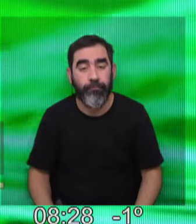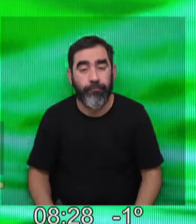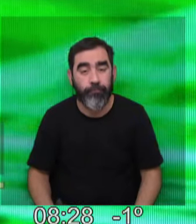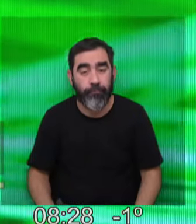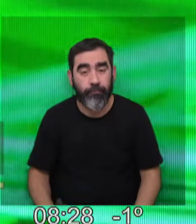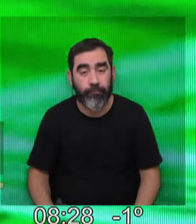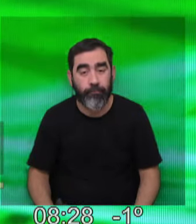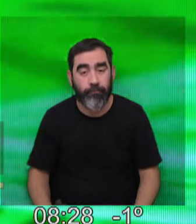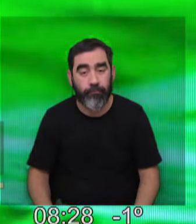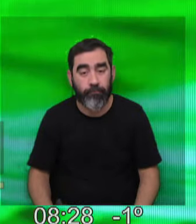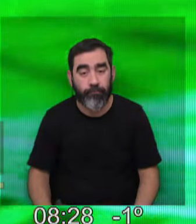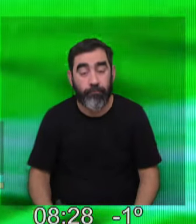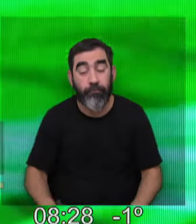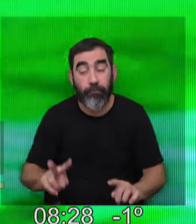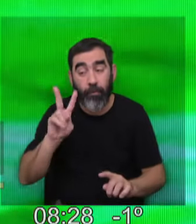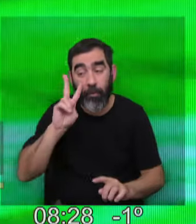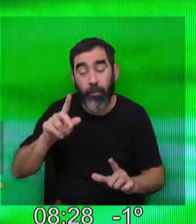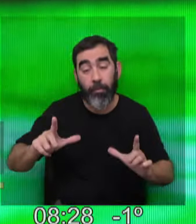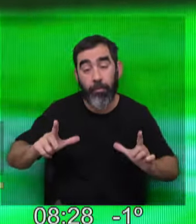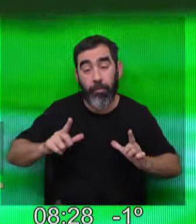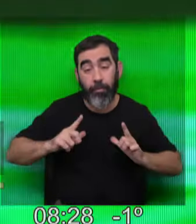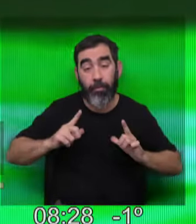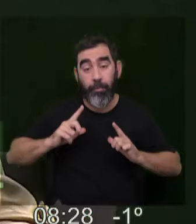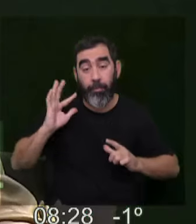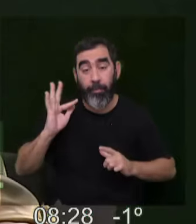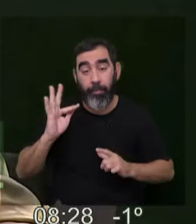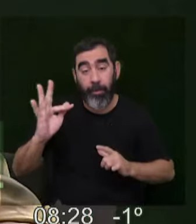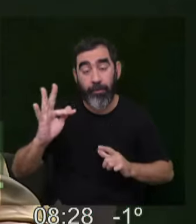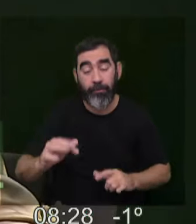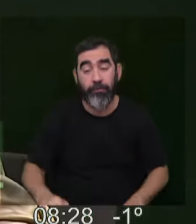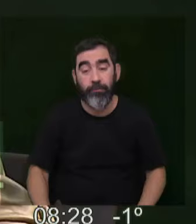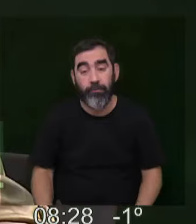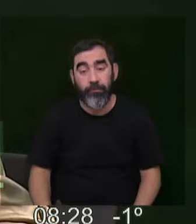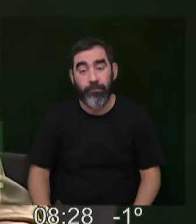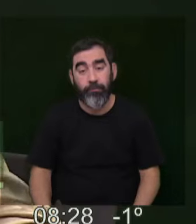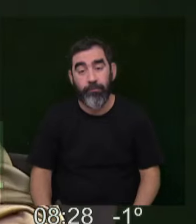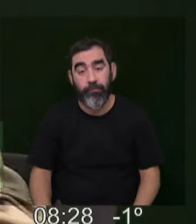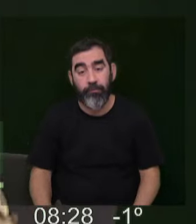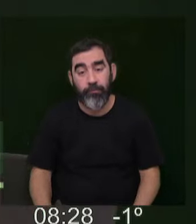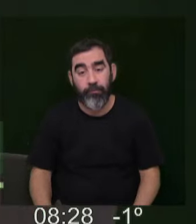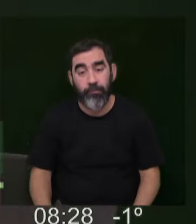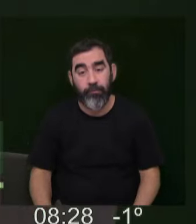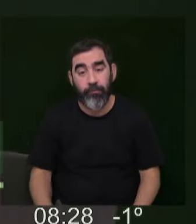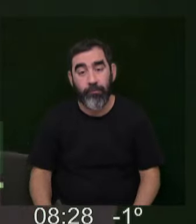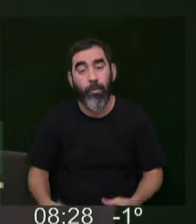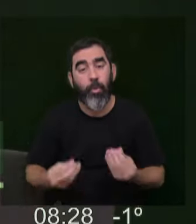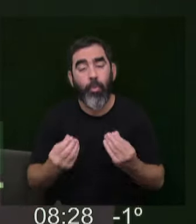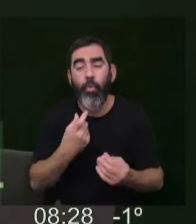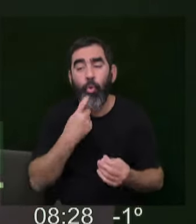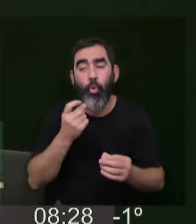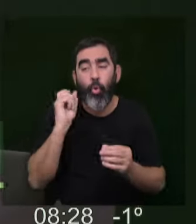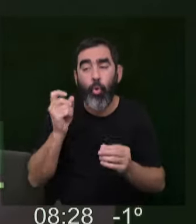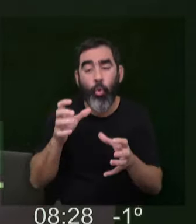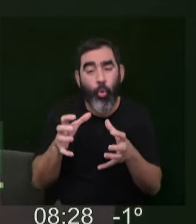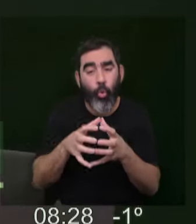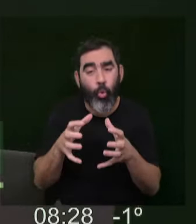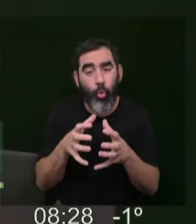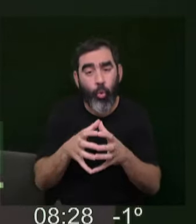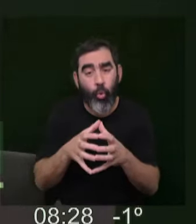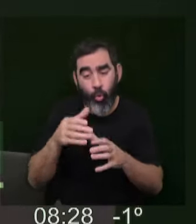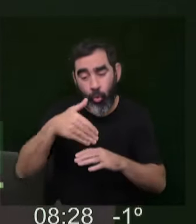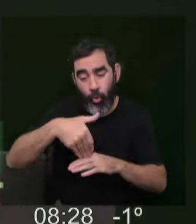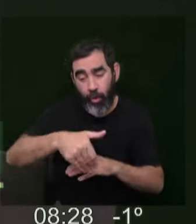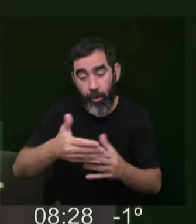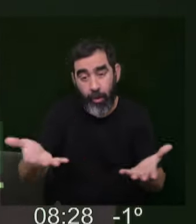Y lo estamos viendo con mucha expectativa, con mucha esperanza. Y yo le quiero preguntar dos cosas. Por un lado, ¿cómo es el Partido Colorado que queda a partir de